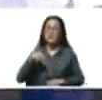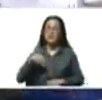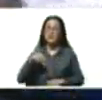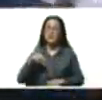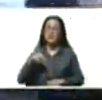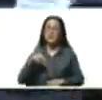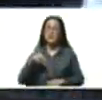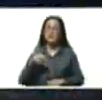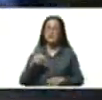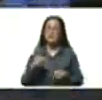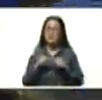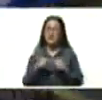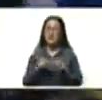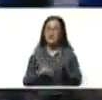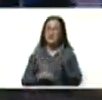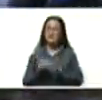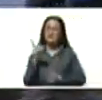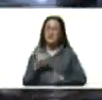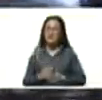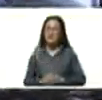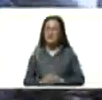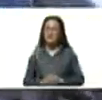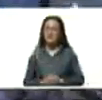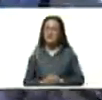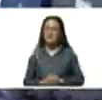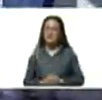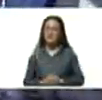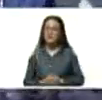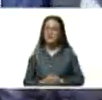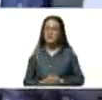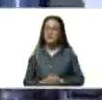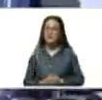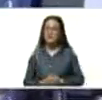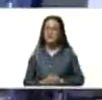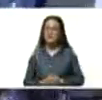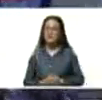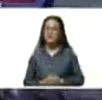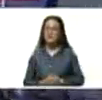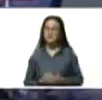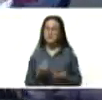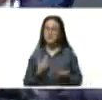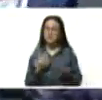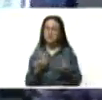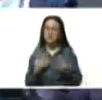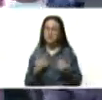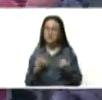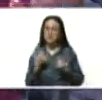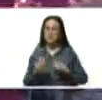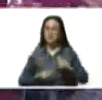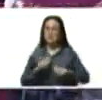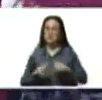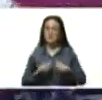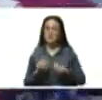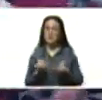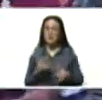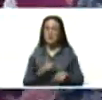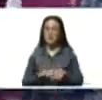siguiendo desarrollándolo, pero si todavía tenemos compresores hechos por nosotros mismos. En este momento estamos